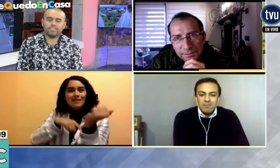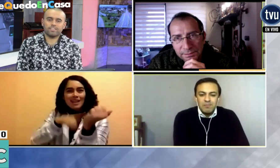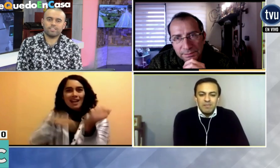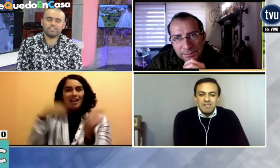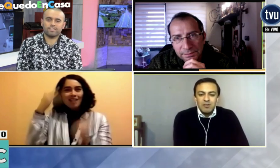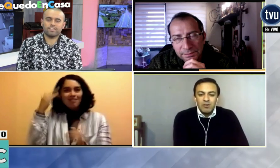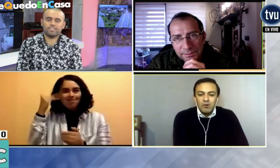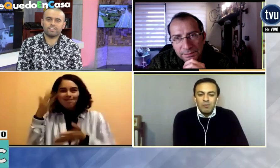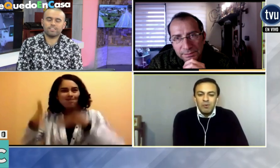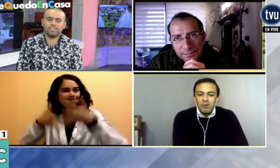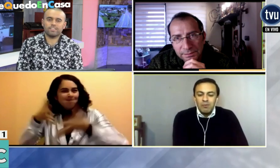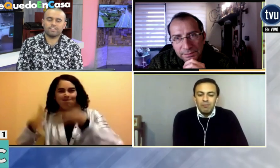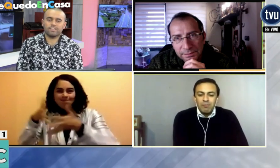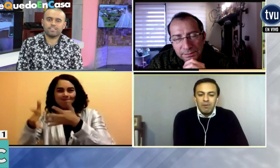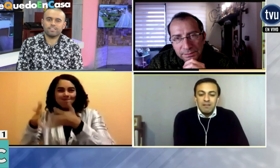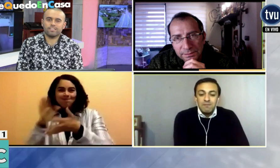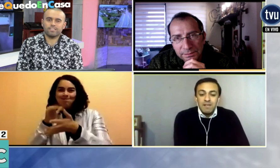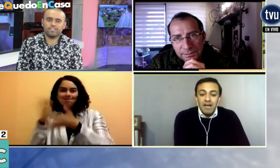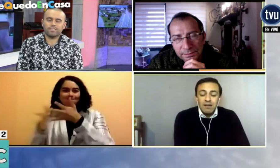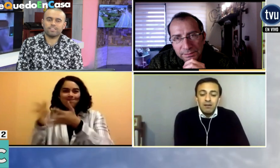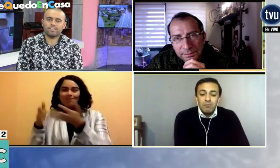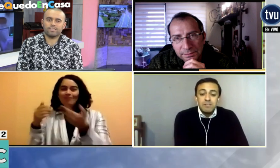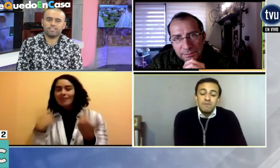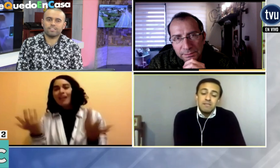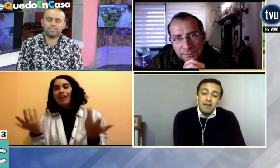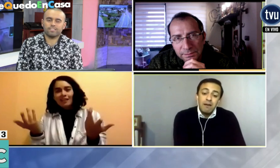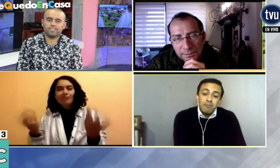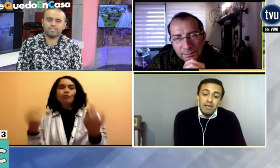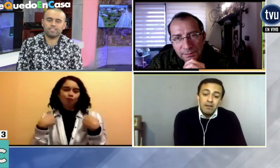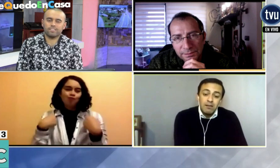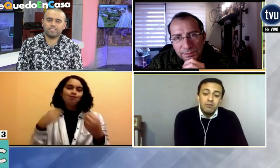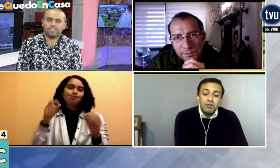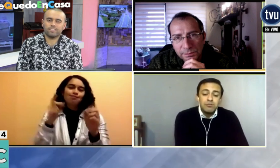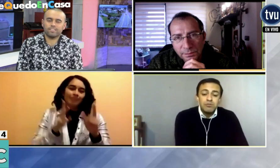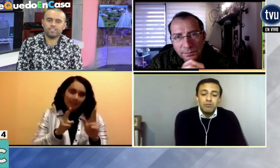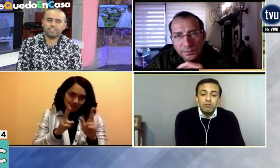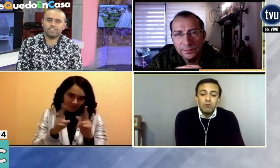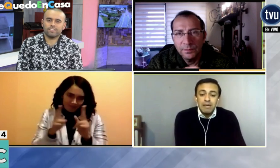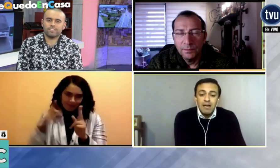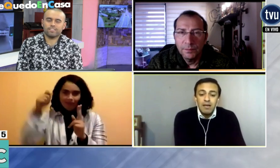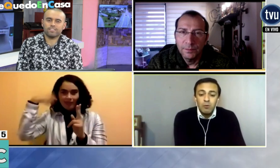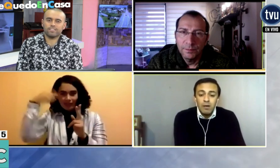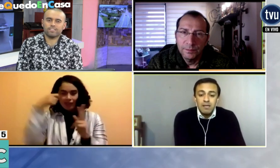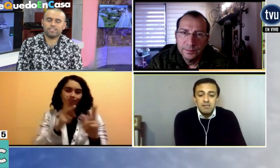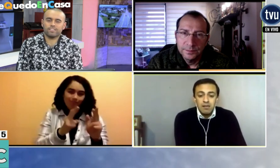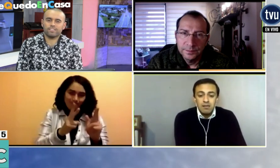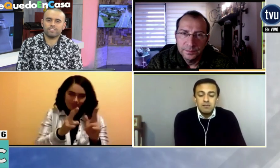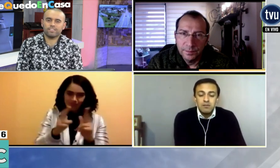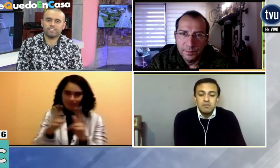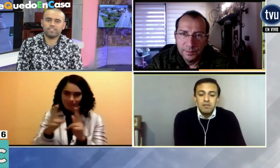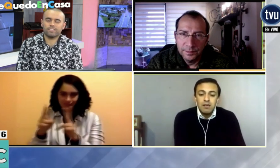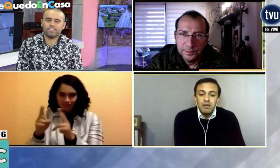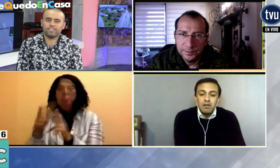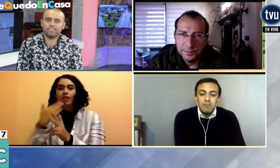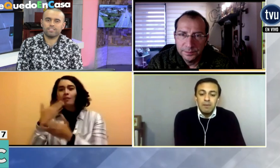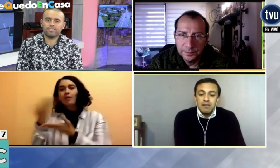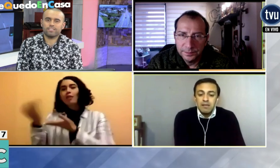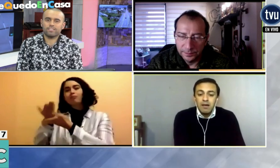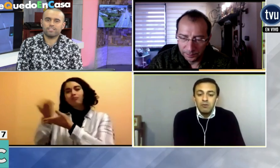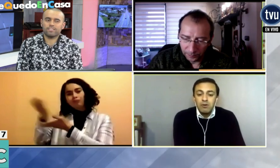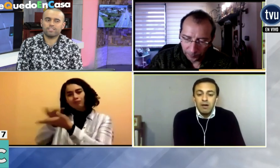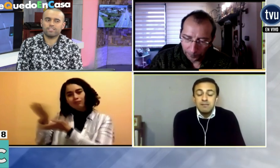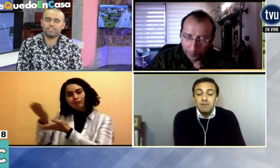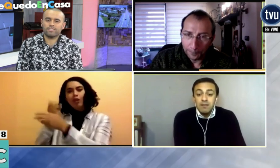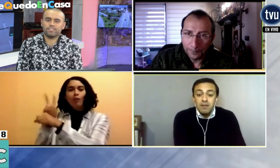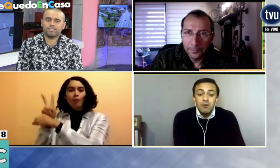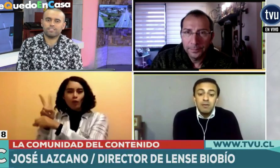Entonces, pensando en cómo planificar, muchas veces las familias de los niños sordos no manejan lengua de señas. Entonces, me he